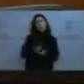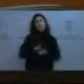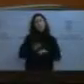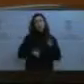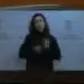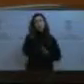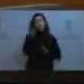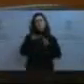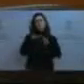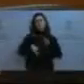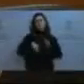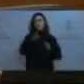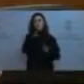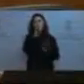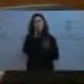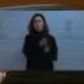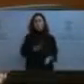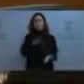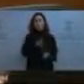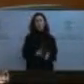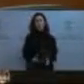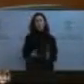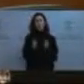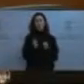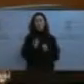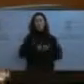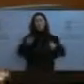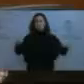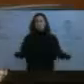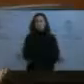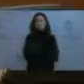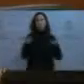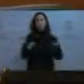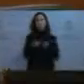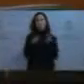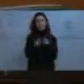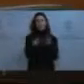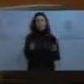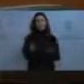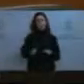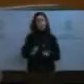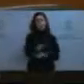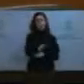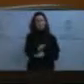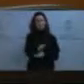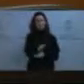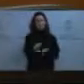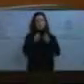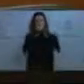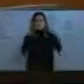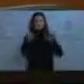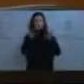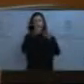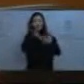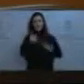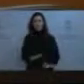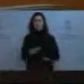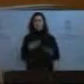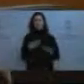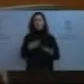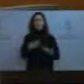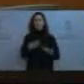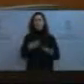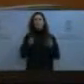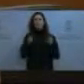menor peso que se pudieron dar para llevar al ánimo de la sociedad esta financiación. Es obvio que en el momento actual puede ser